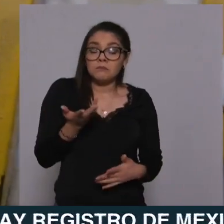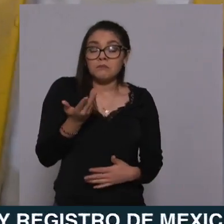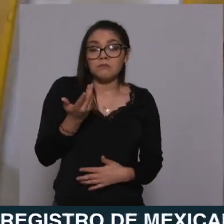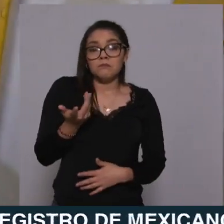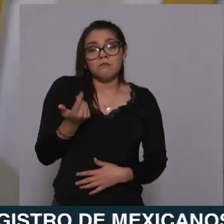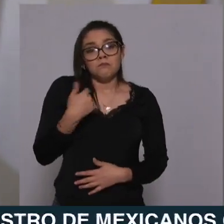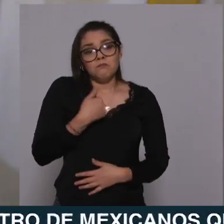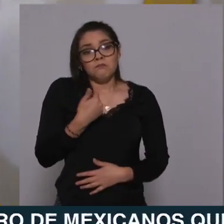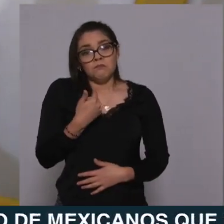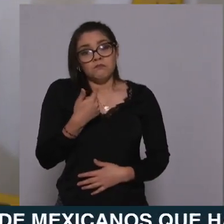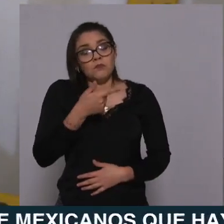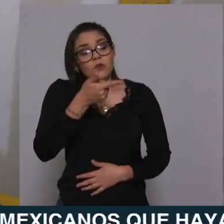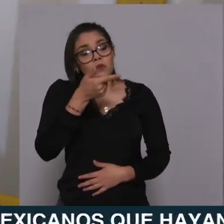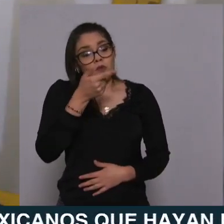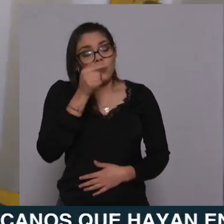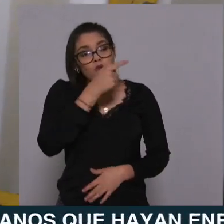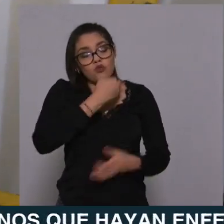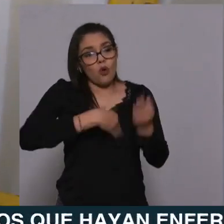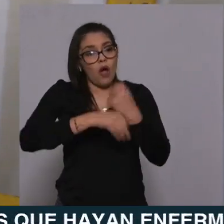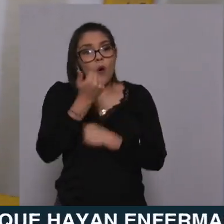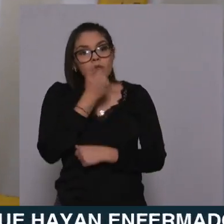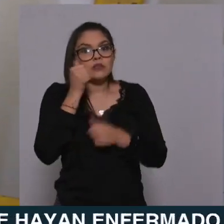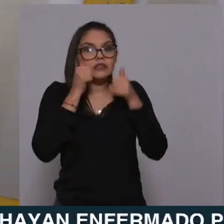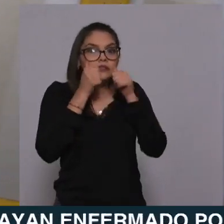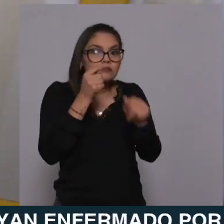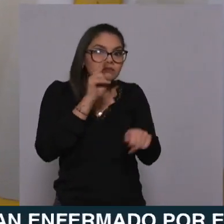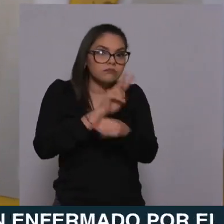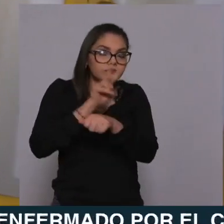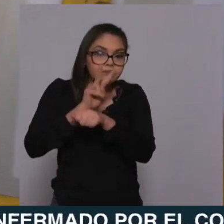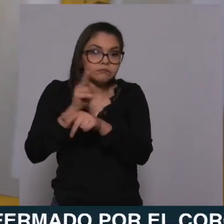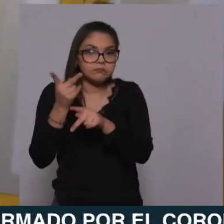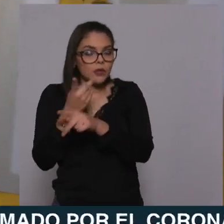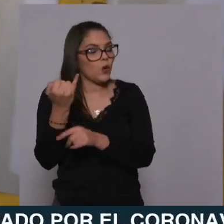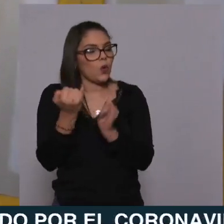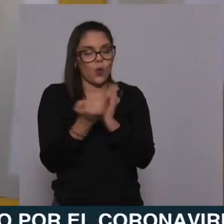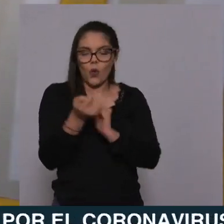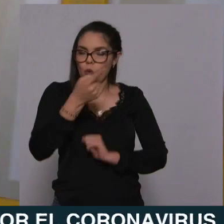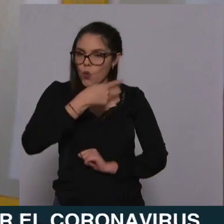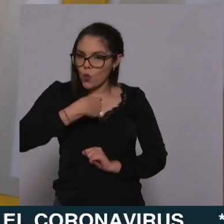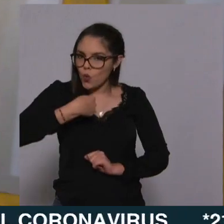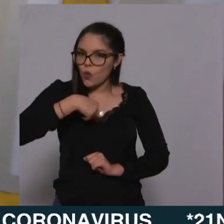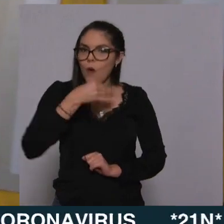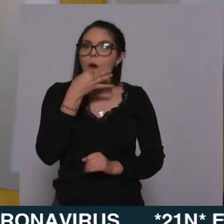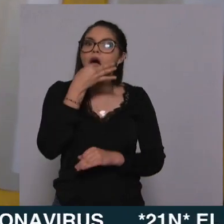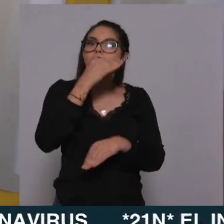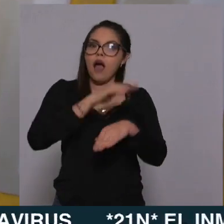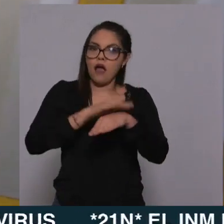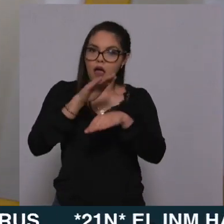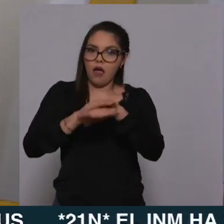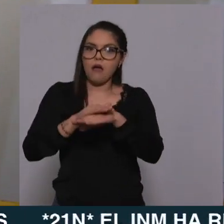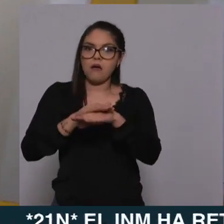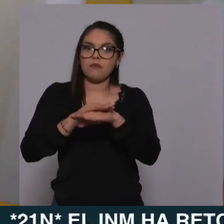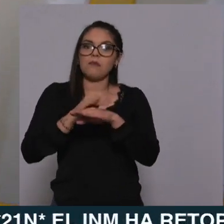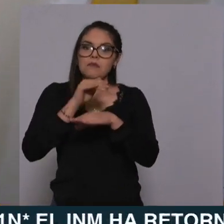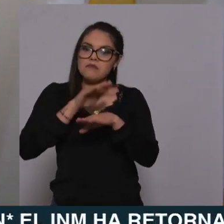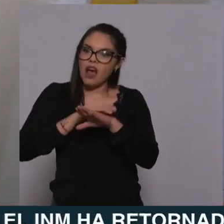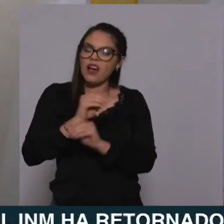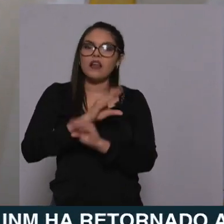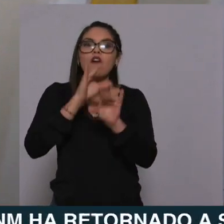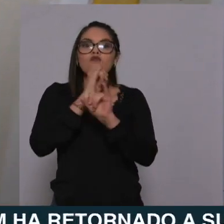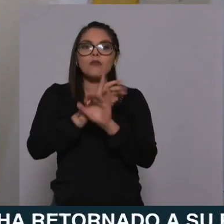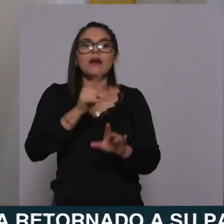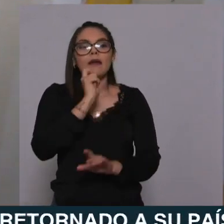que todos los alumnos estarán muy pendientes y por supuesto nosotros como medios de comunicación también, para dar la información pues